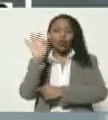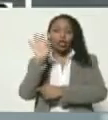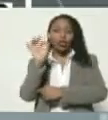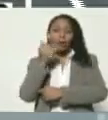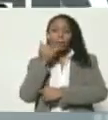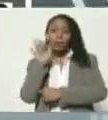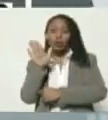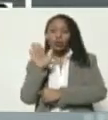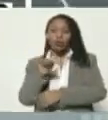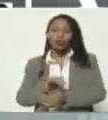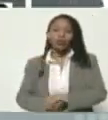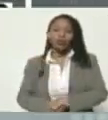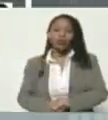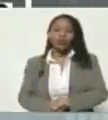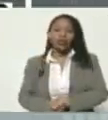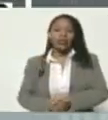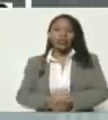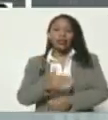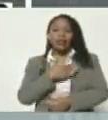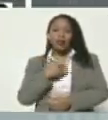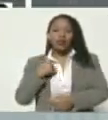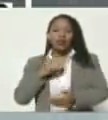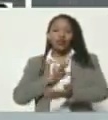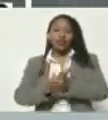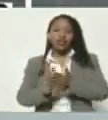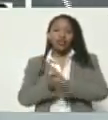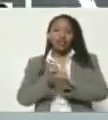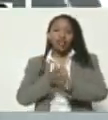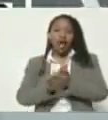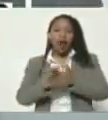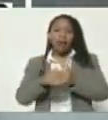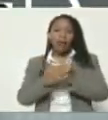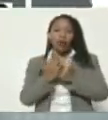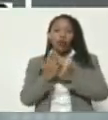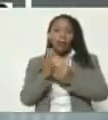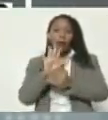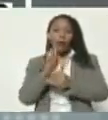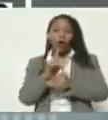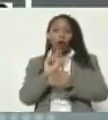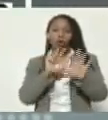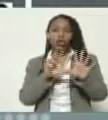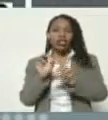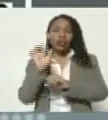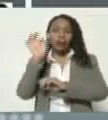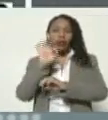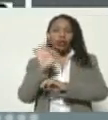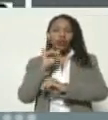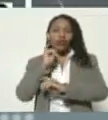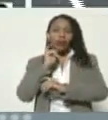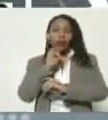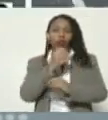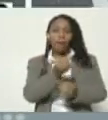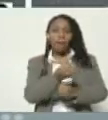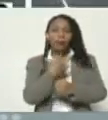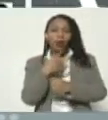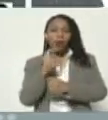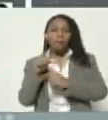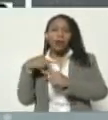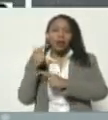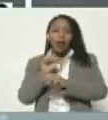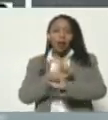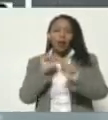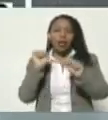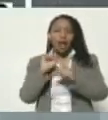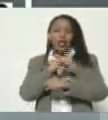aproximadamente. Aspiramos que ya en la madrugada tener el 80% y mañana en la mañana tener